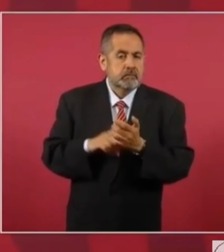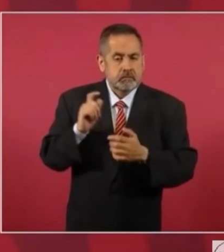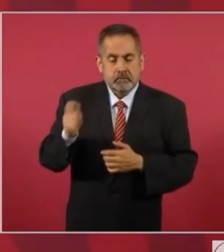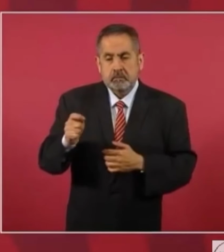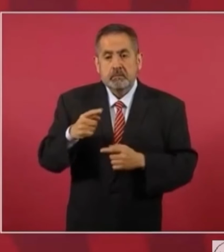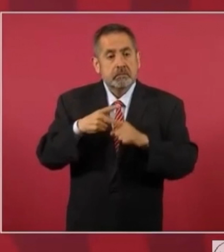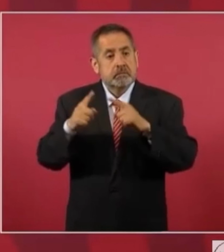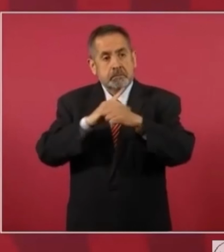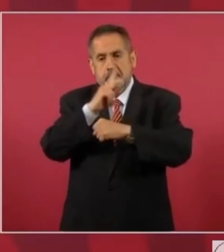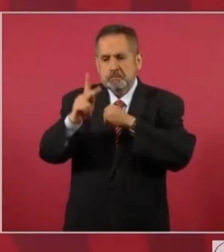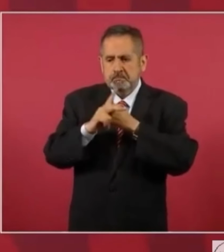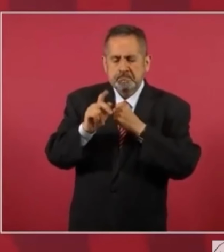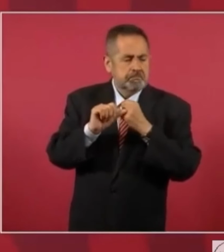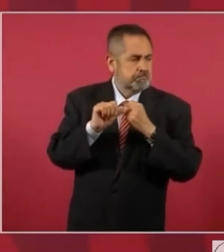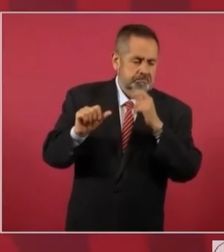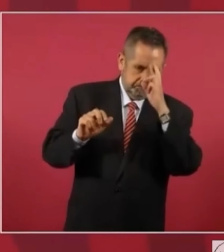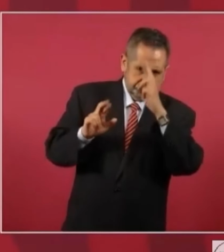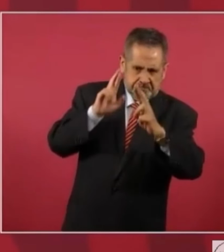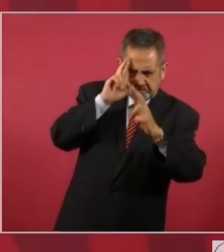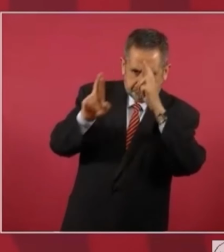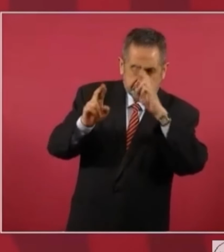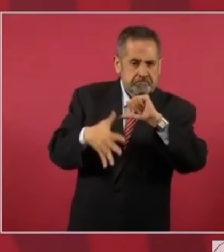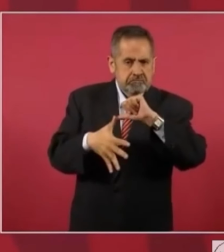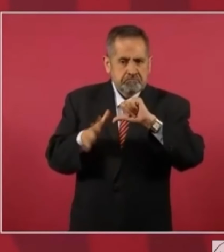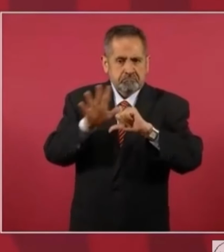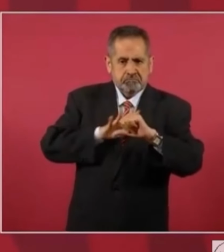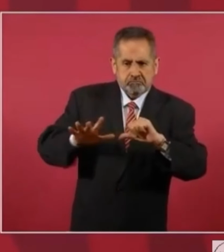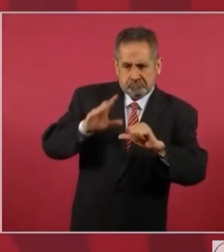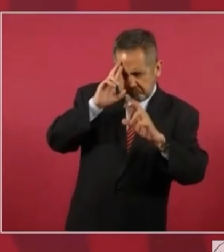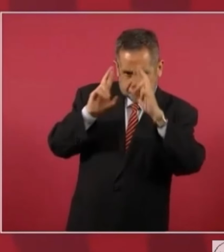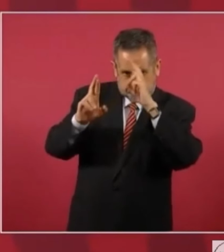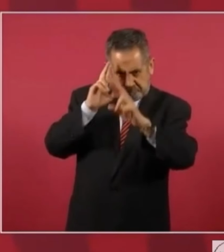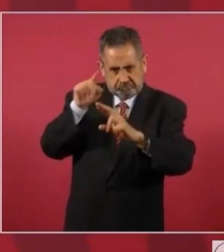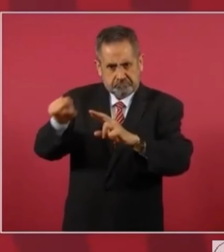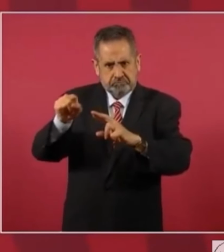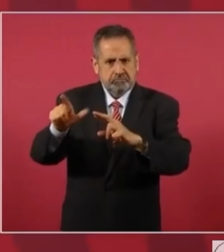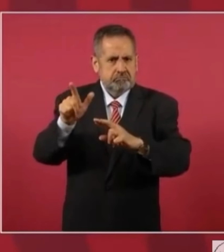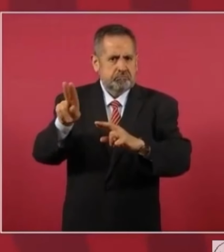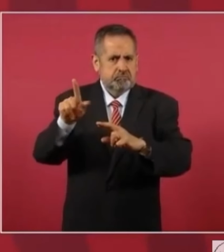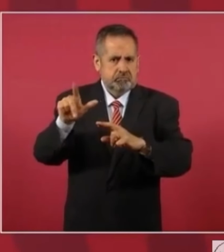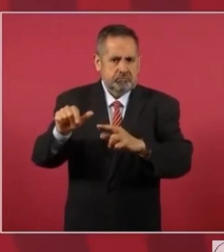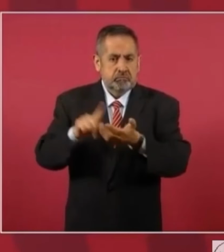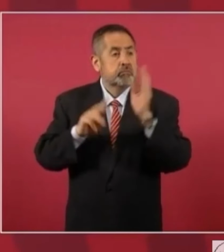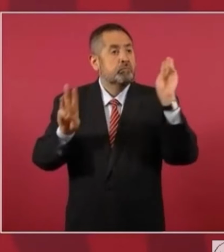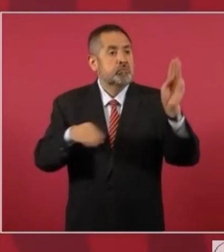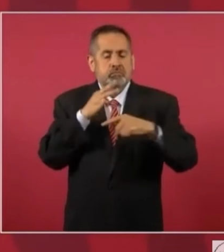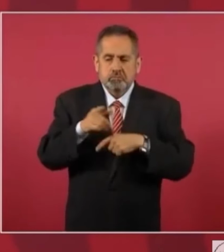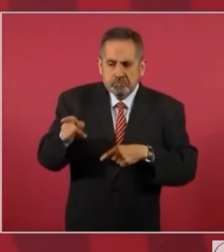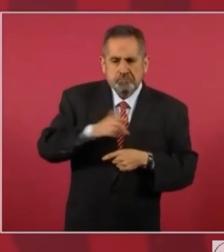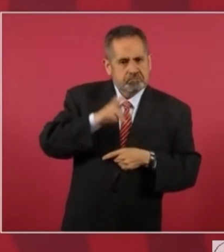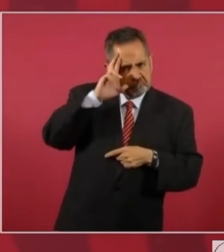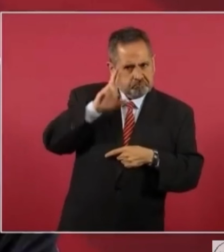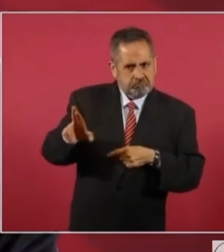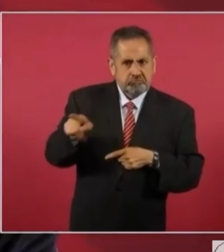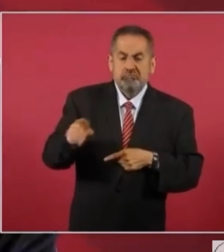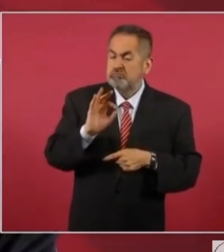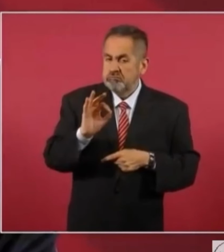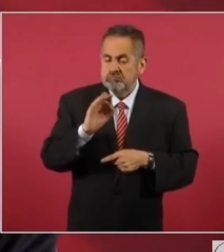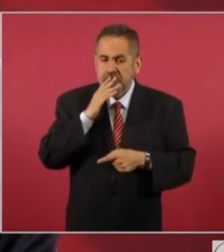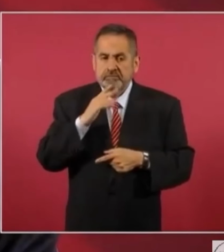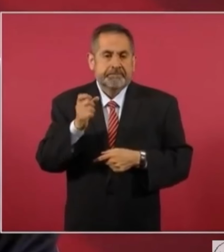los países de América Latina, del Caribe, del mundo. Además,